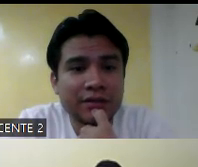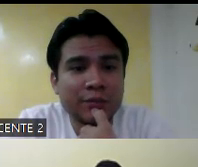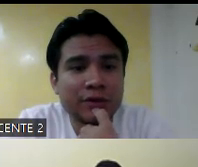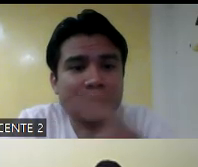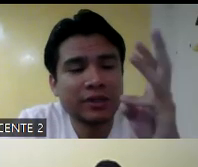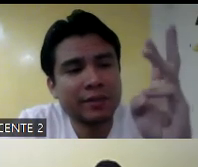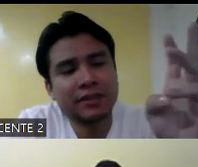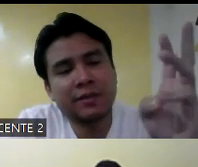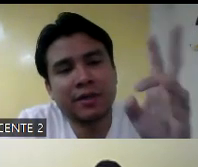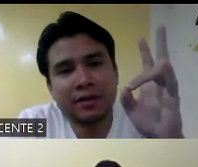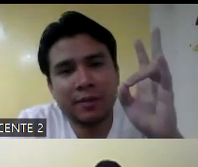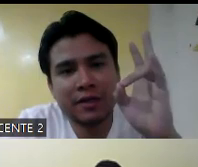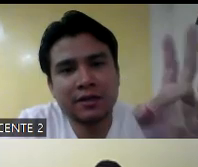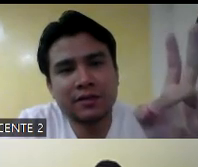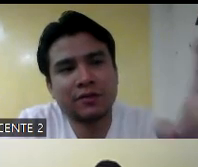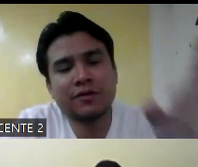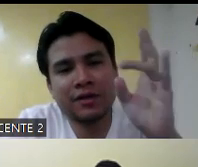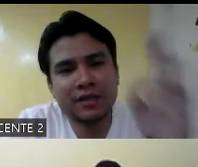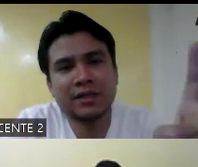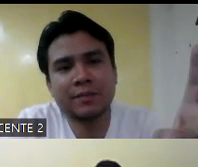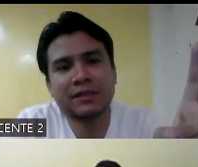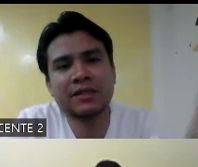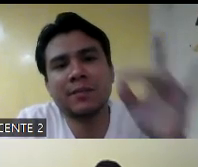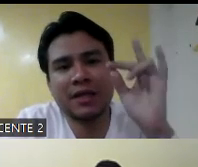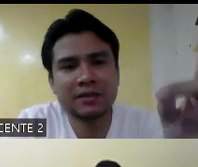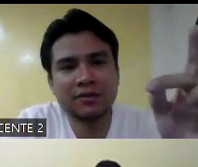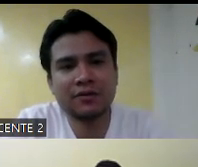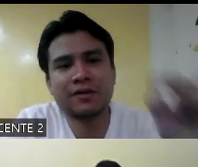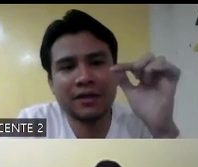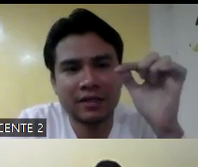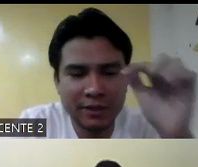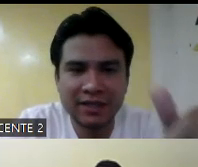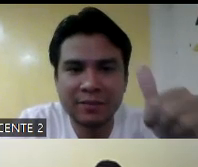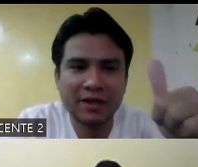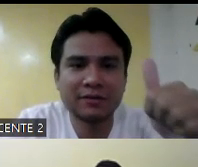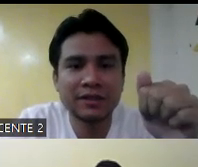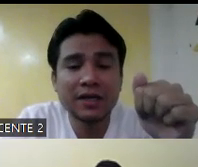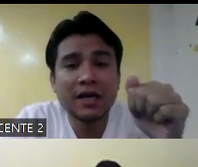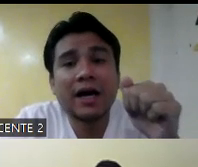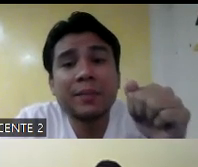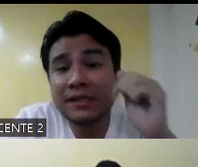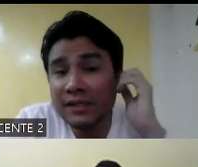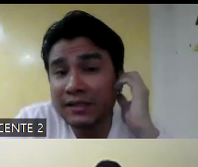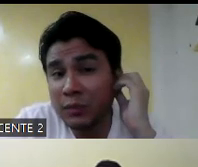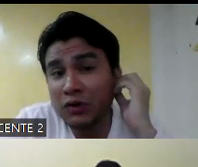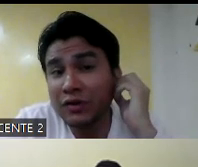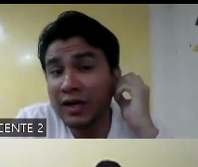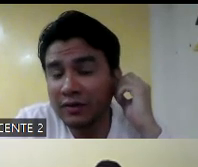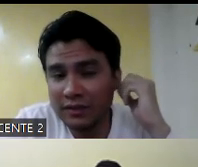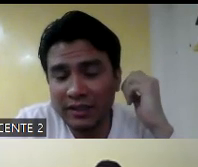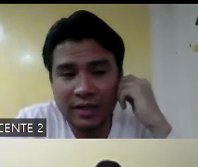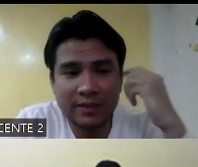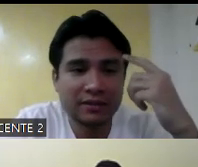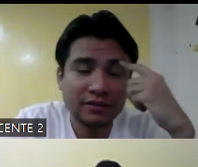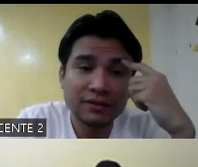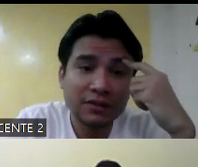que dice, yo me tomo esta pastilla para que me quite este dolor y esta pastilla me da este dolor y esta pastilla me causa... Hay pacientes hipocondríacos,